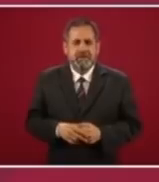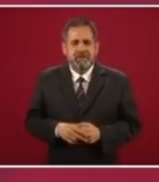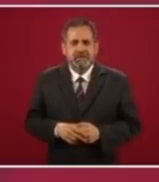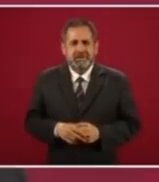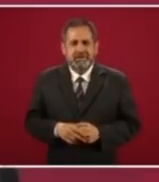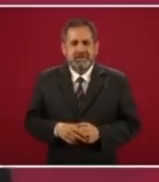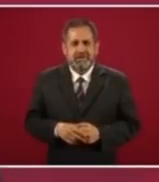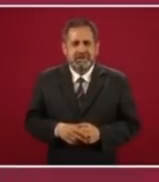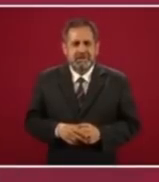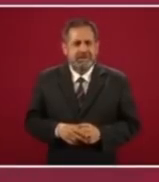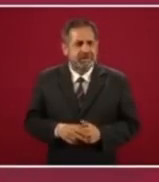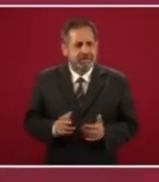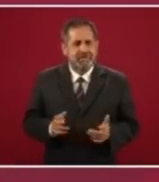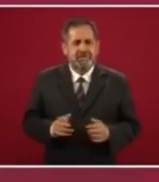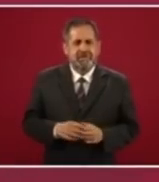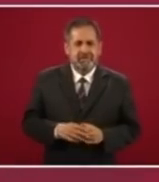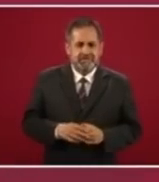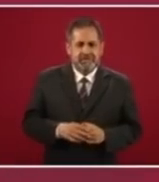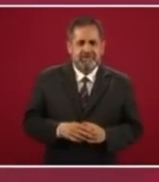no de